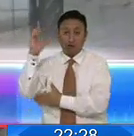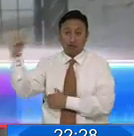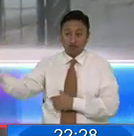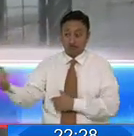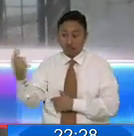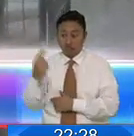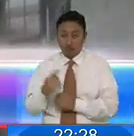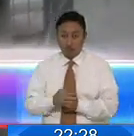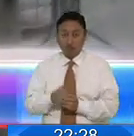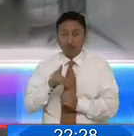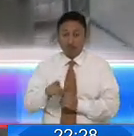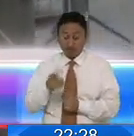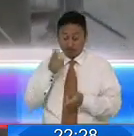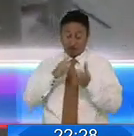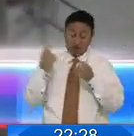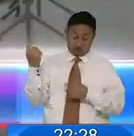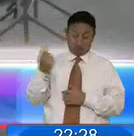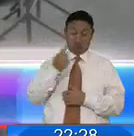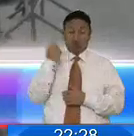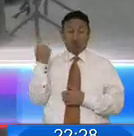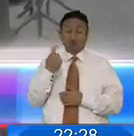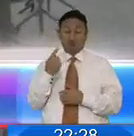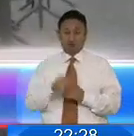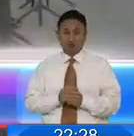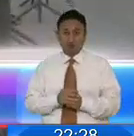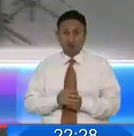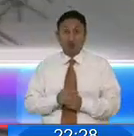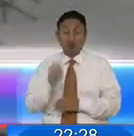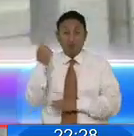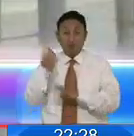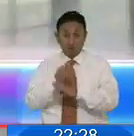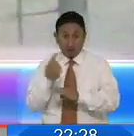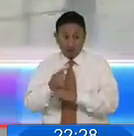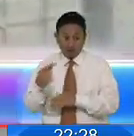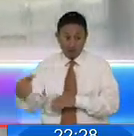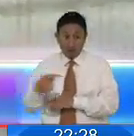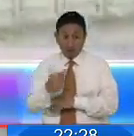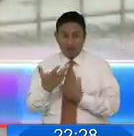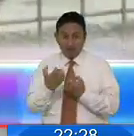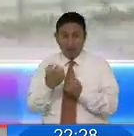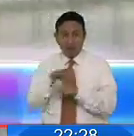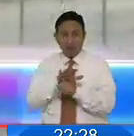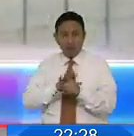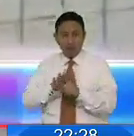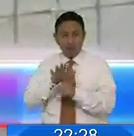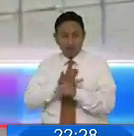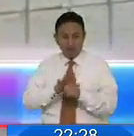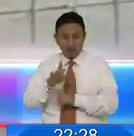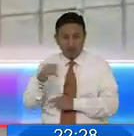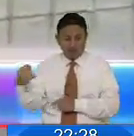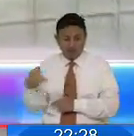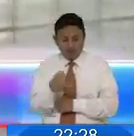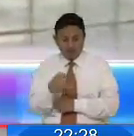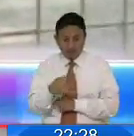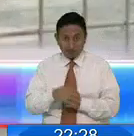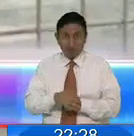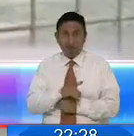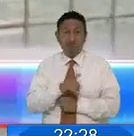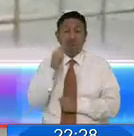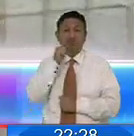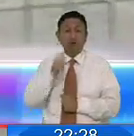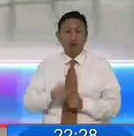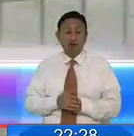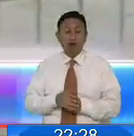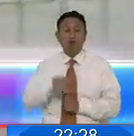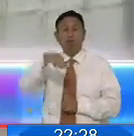supuesto estado idílico aparentemente no habría sido la primera vez que buscaba estar con la niña de manera sexual fue su abuela maria guasch putt